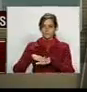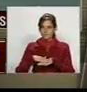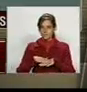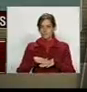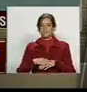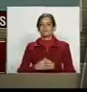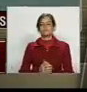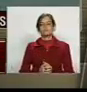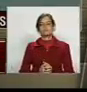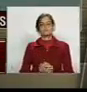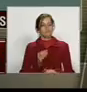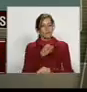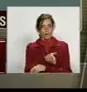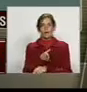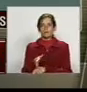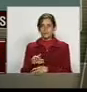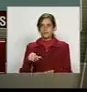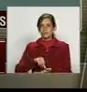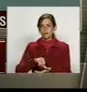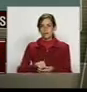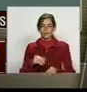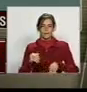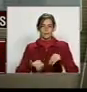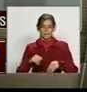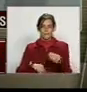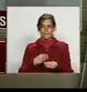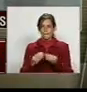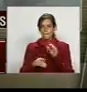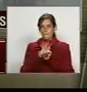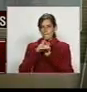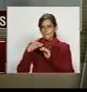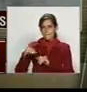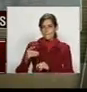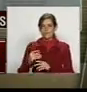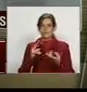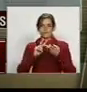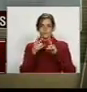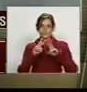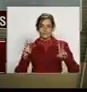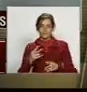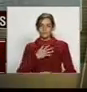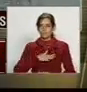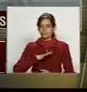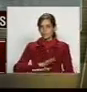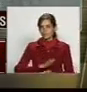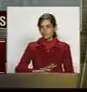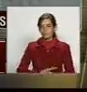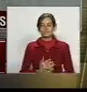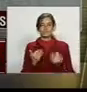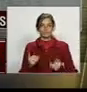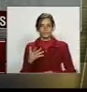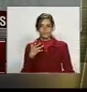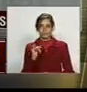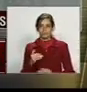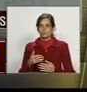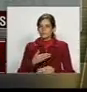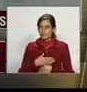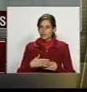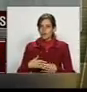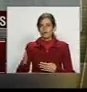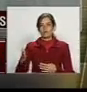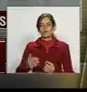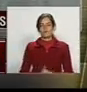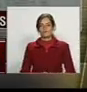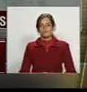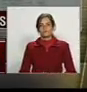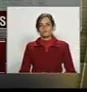que asistan, que acudan a sus centros electorales a ejercer su derecho en paz, con serenidad. Ya tenemos un largo recorrido